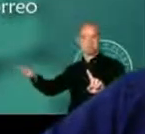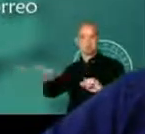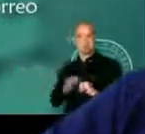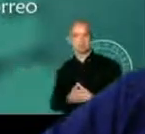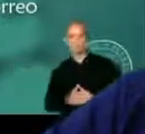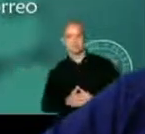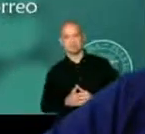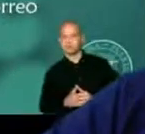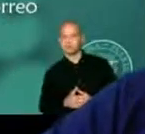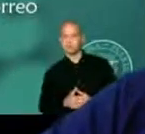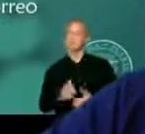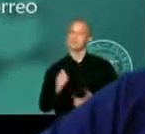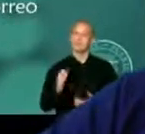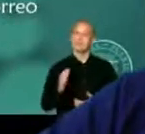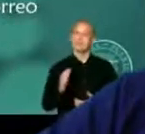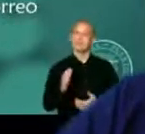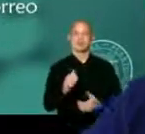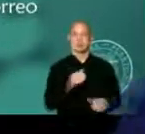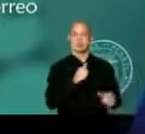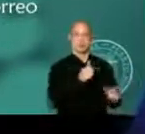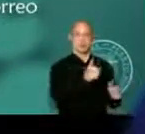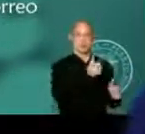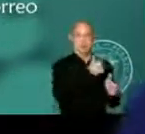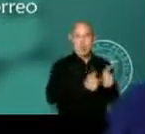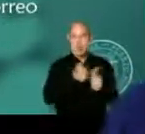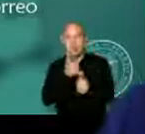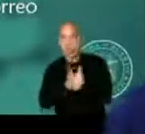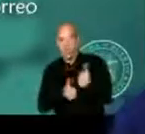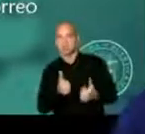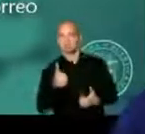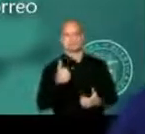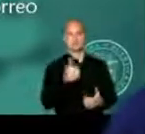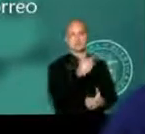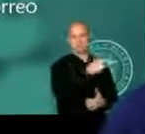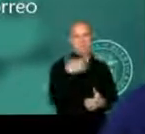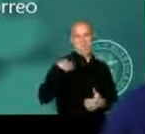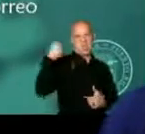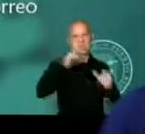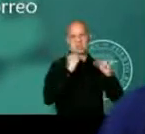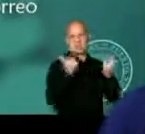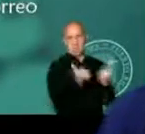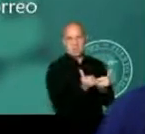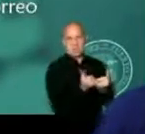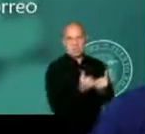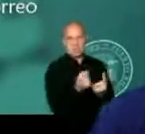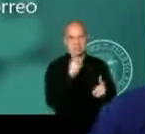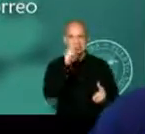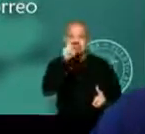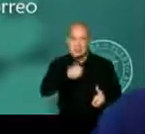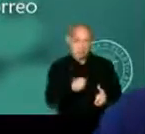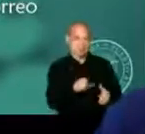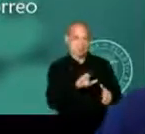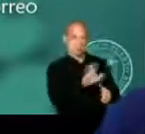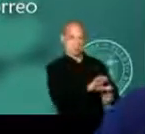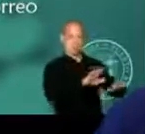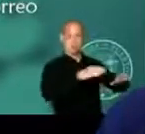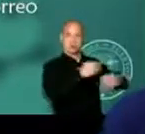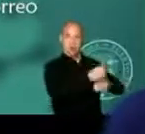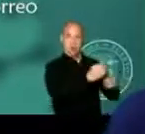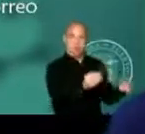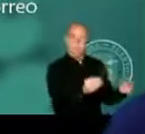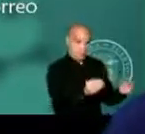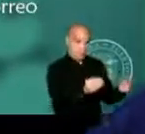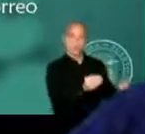Pueden continuar operando los centros de cuidado. Los plomeros, electricistas, mantenimiento de áreas verdes, entre otros, pueden ofrecer servicios